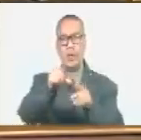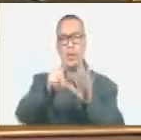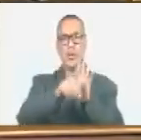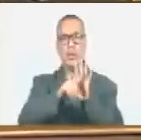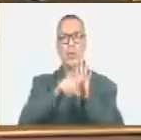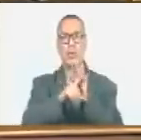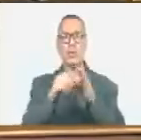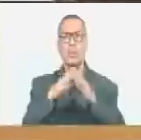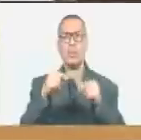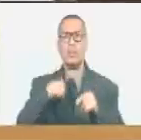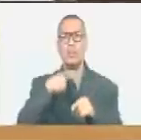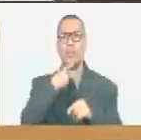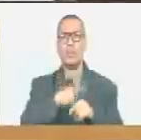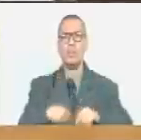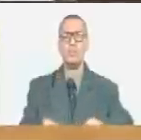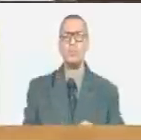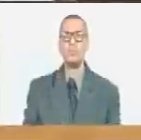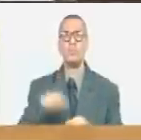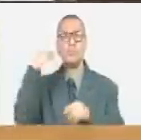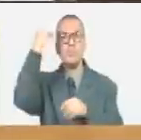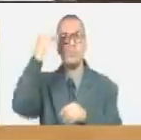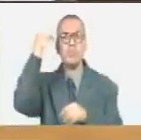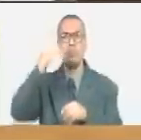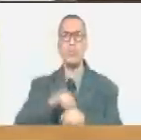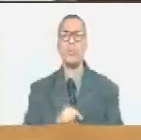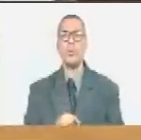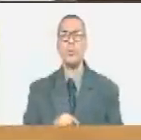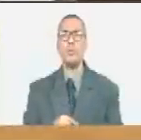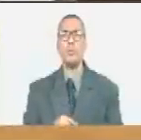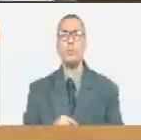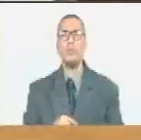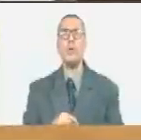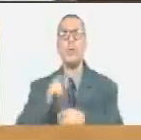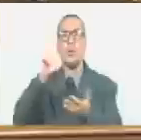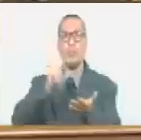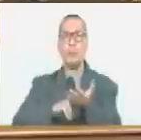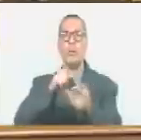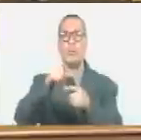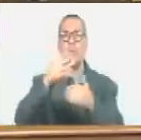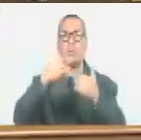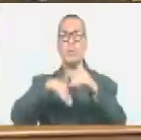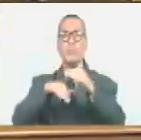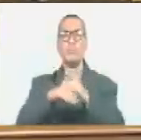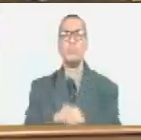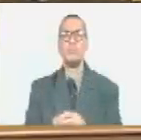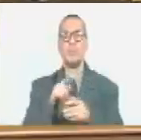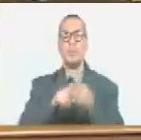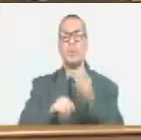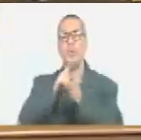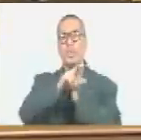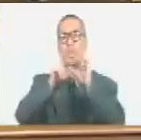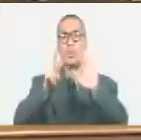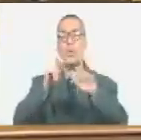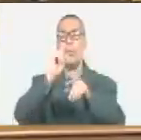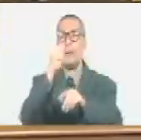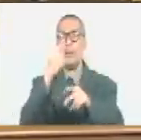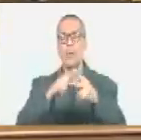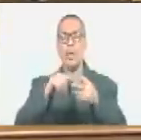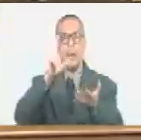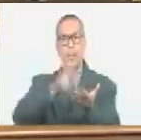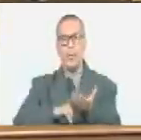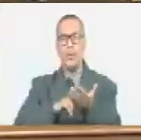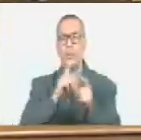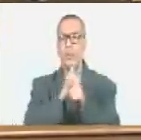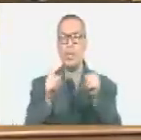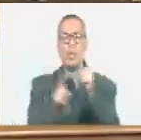ley. Esto, señor presidente. En consideración. Aprobado. Siguiente. 81º. Se sugiere aprobar